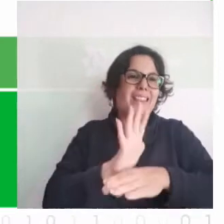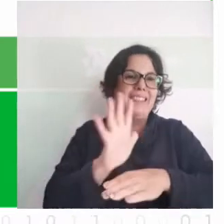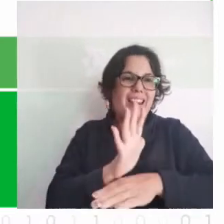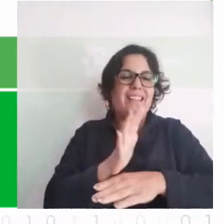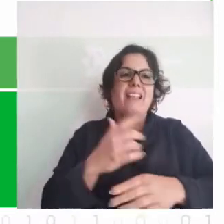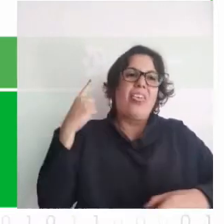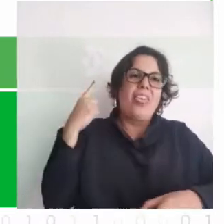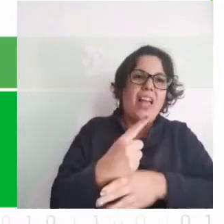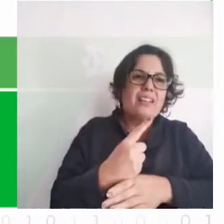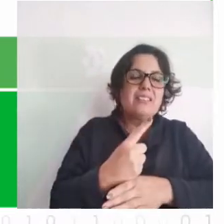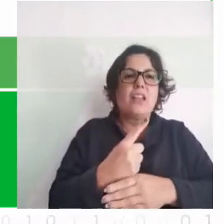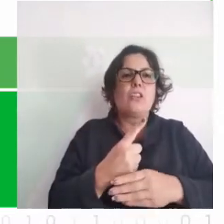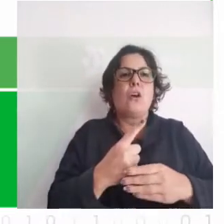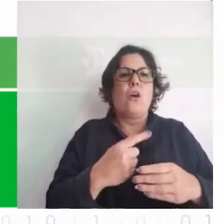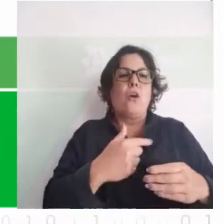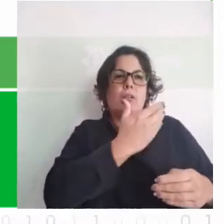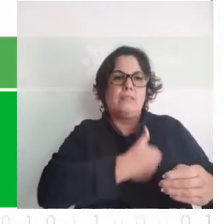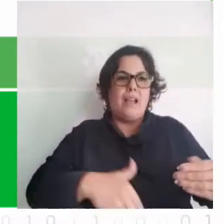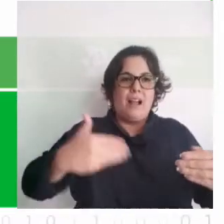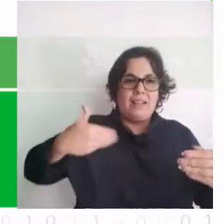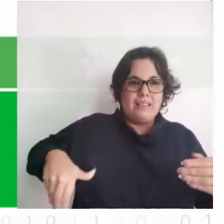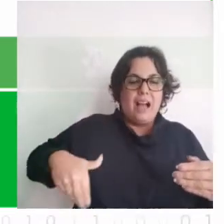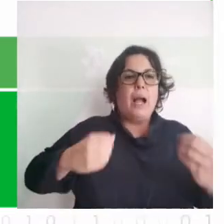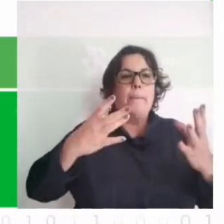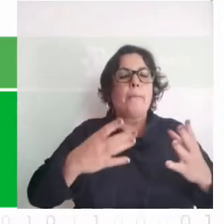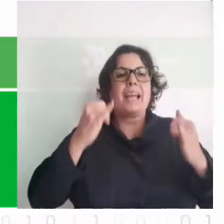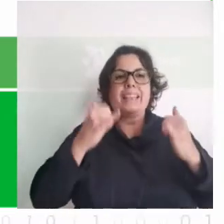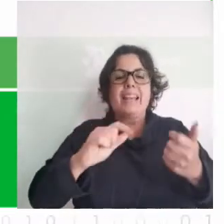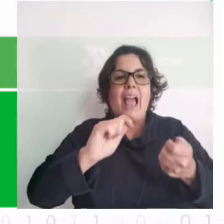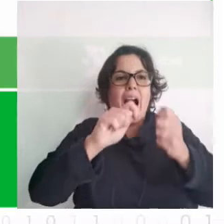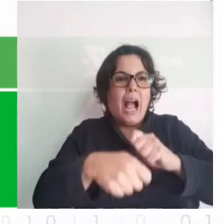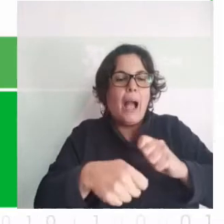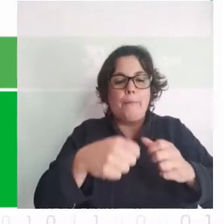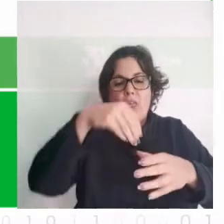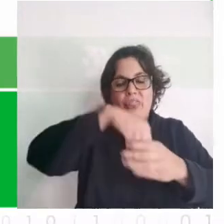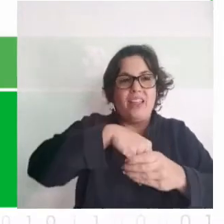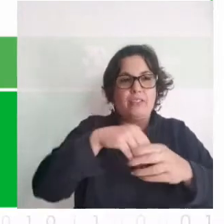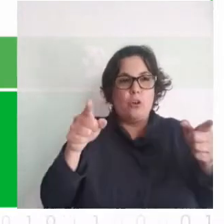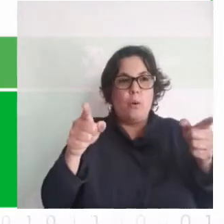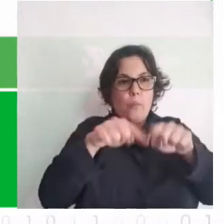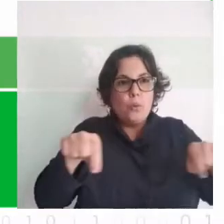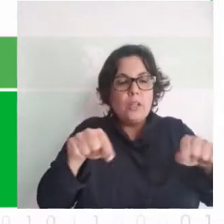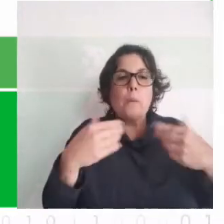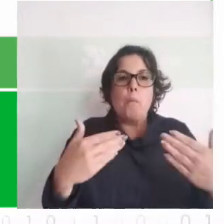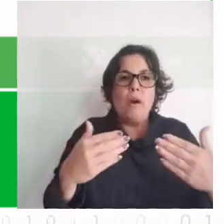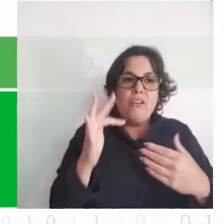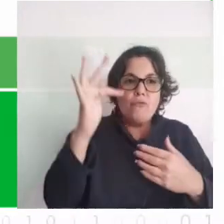decidió realizarse una mastectomía porque tenía, según mutaciones que tenía en su genoma, tenía una gran probabilidad de desarrollar cáncer de mama